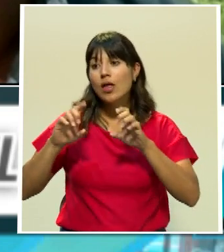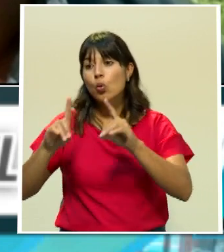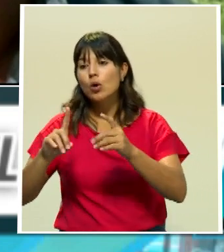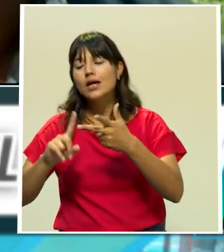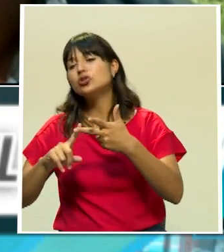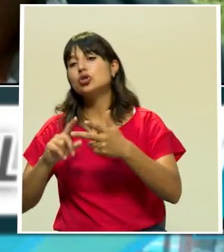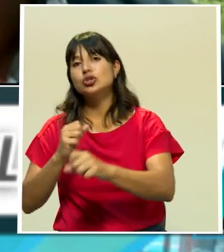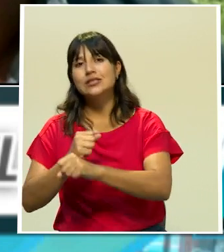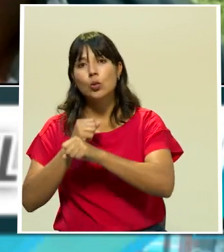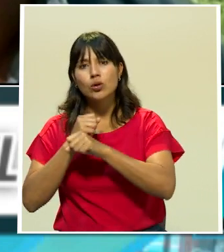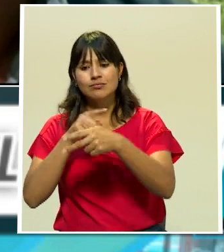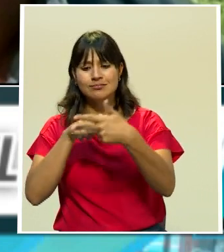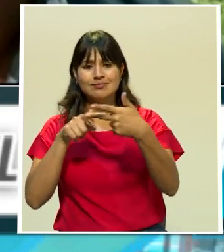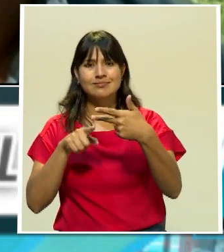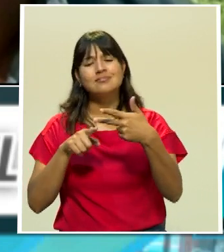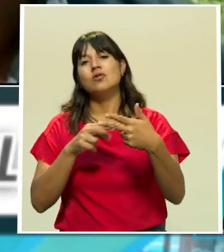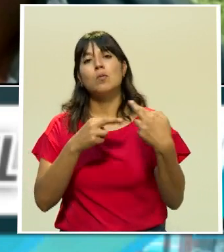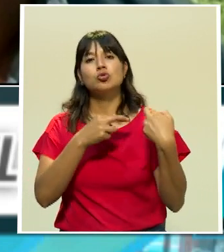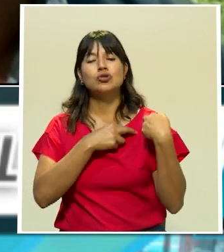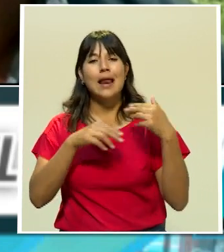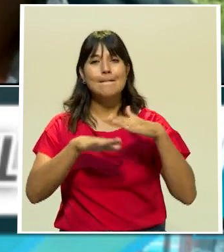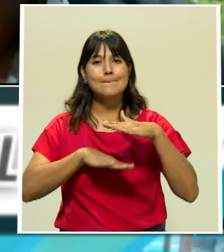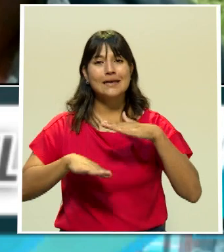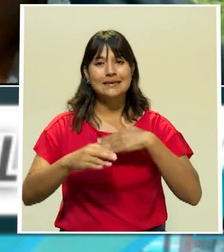Son tareas básicas del Estado.